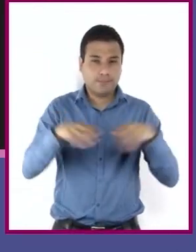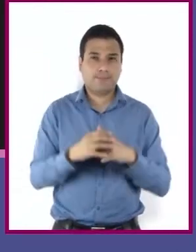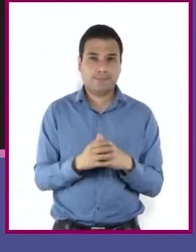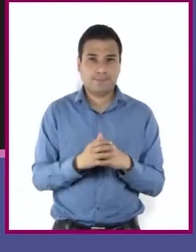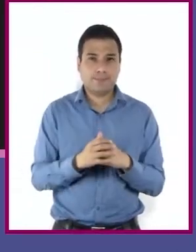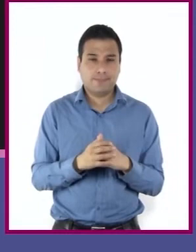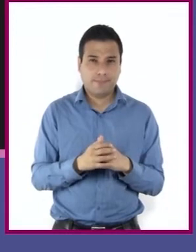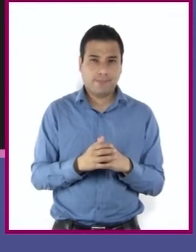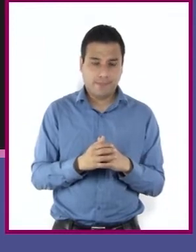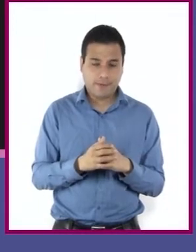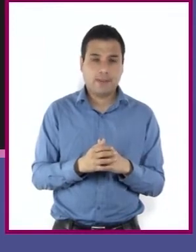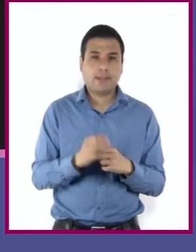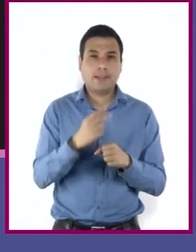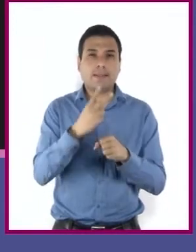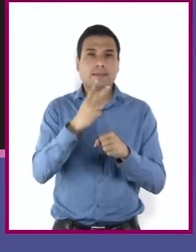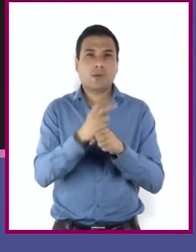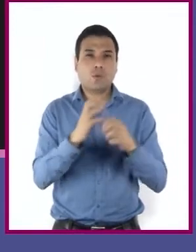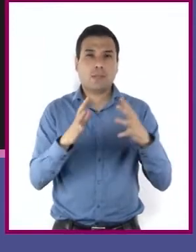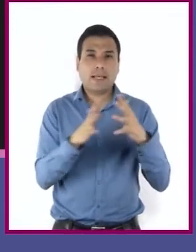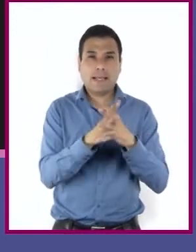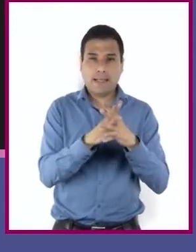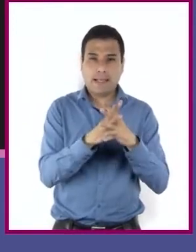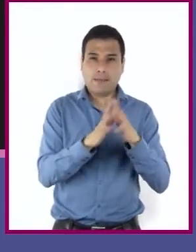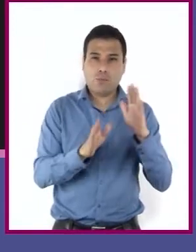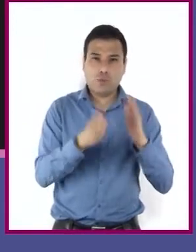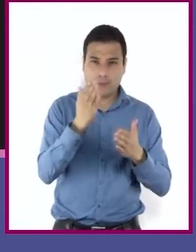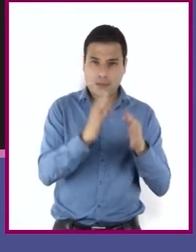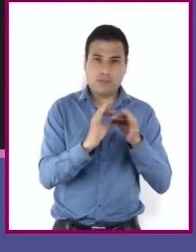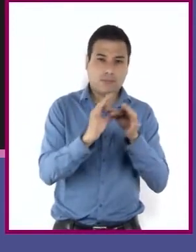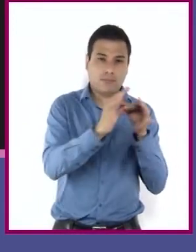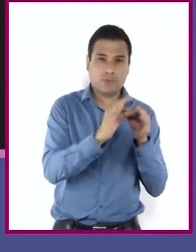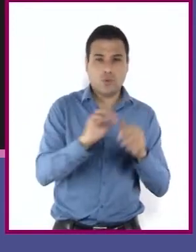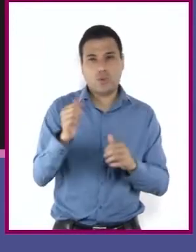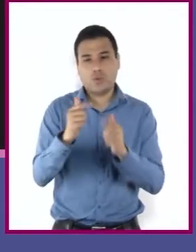aliados de la Segunda Guerra Mundial y las potencias del eje.